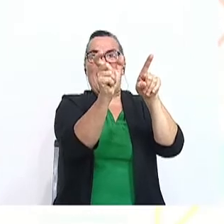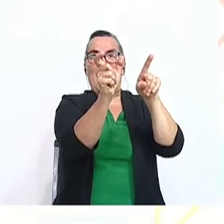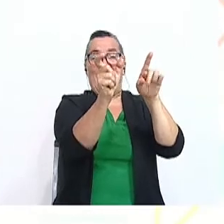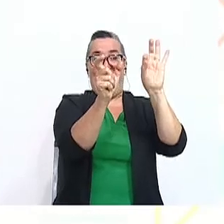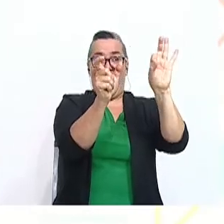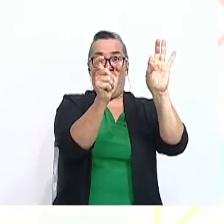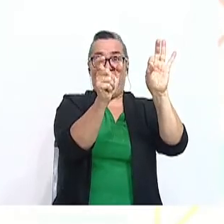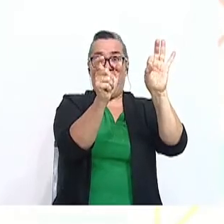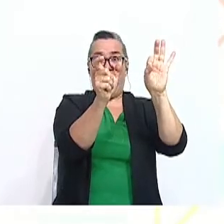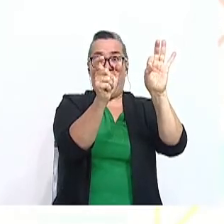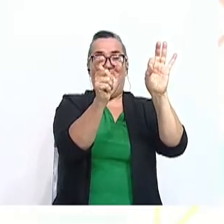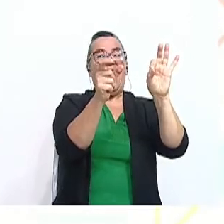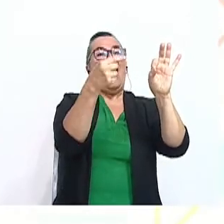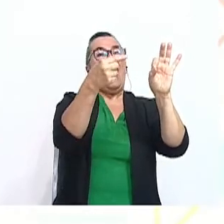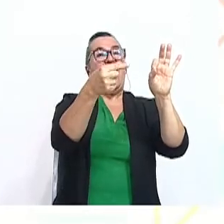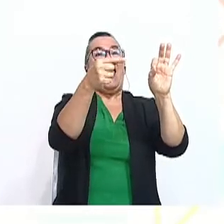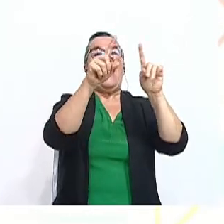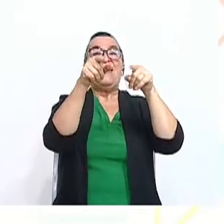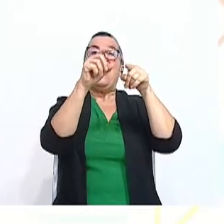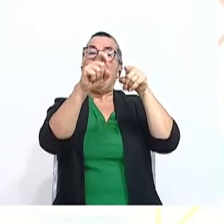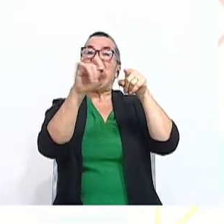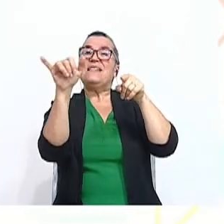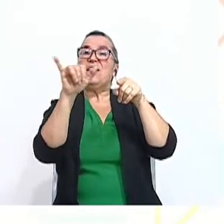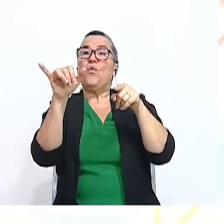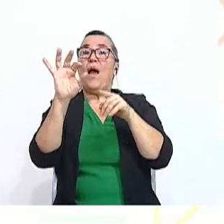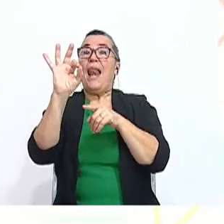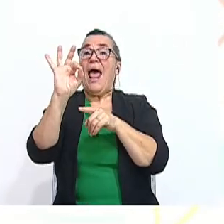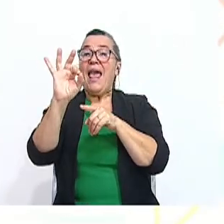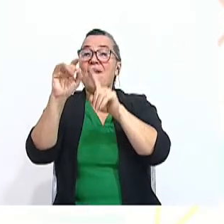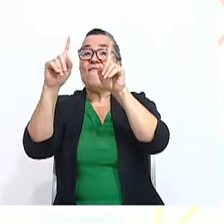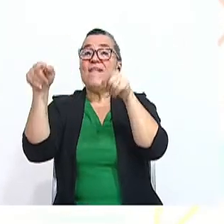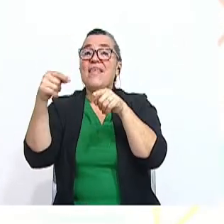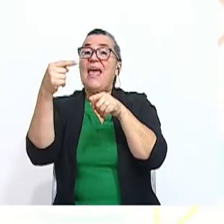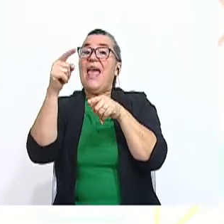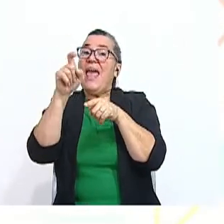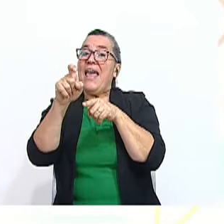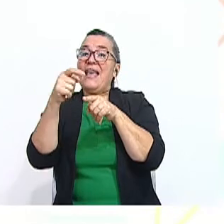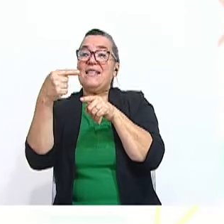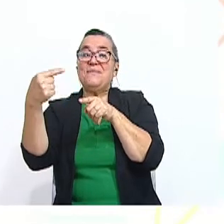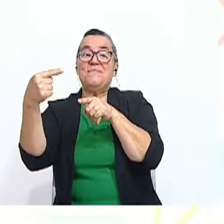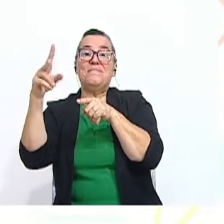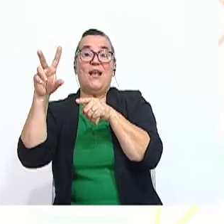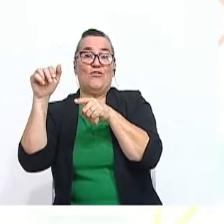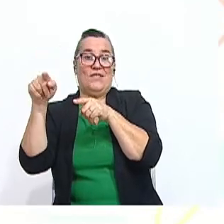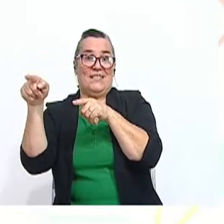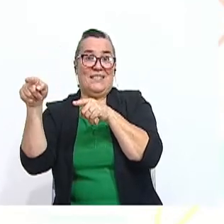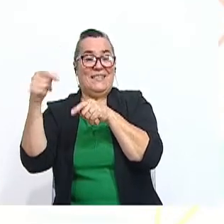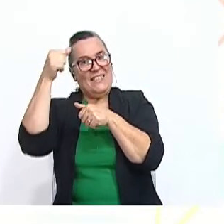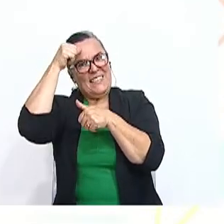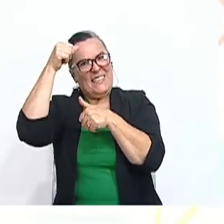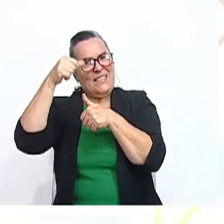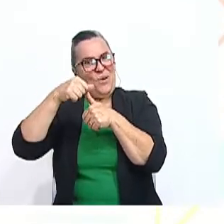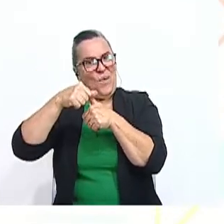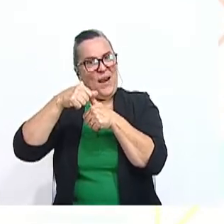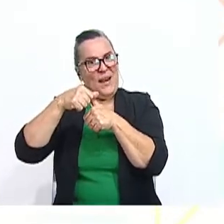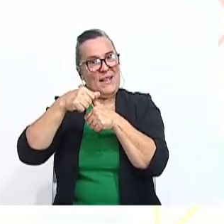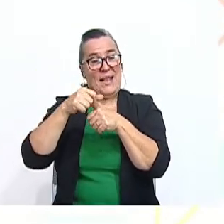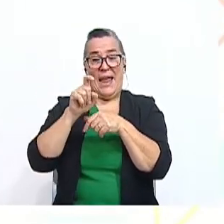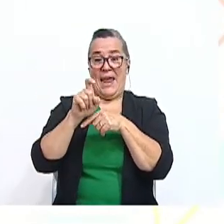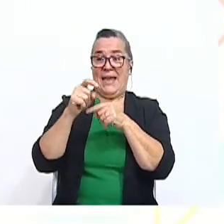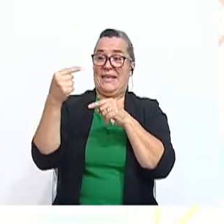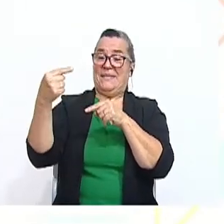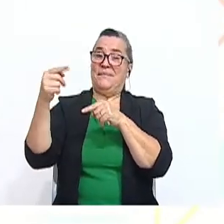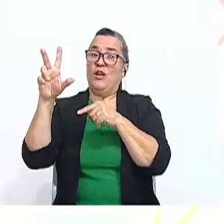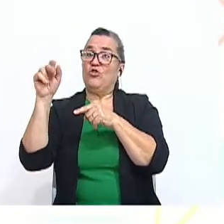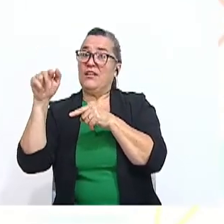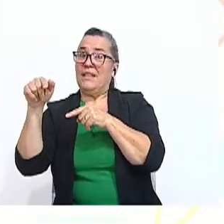f g de x es igual a f de x menos 30.000. Recordemos que x menos